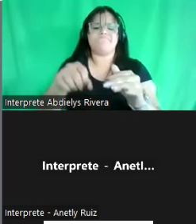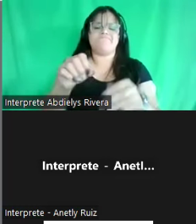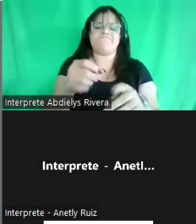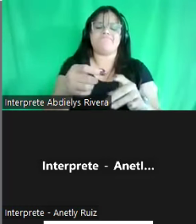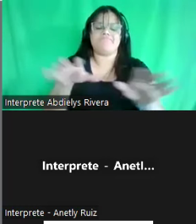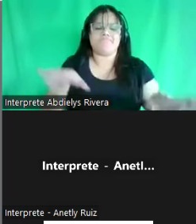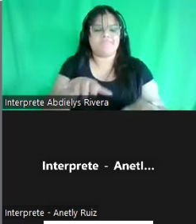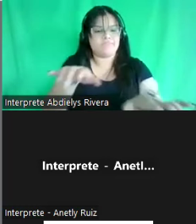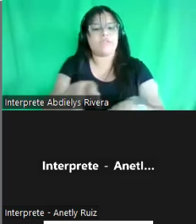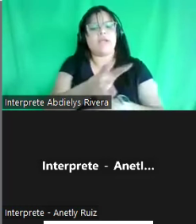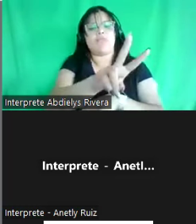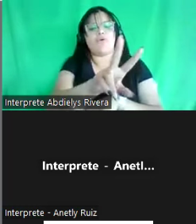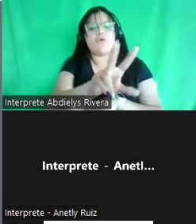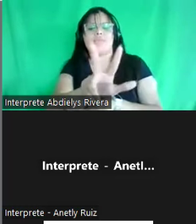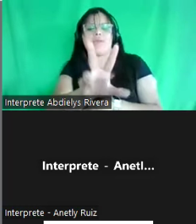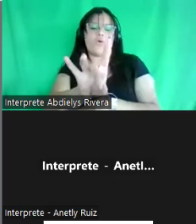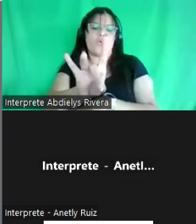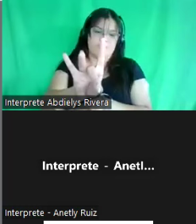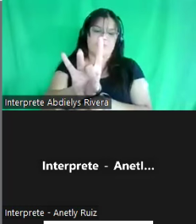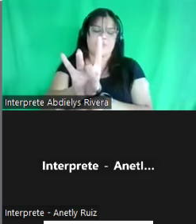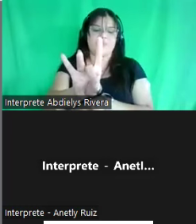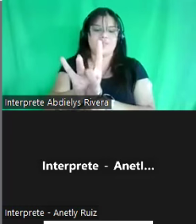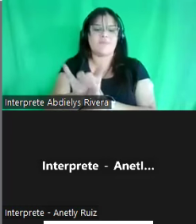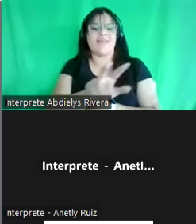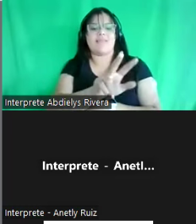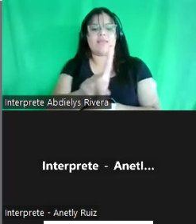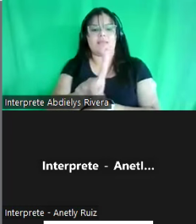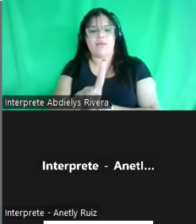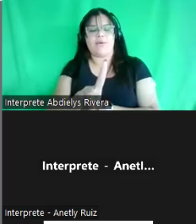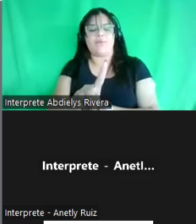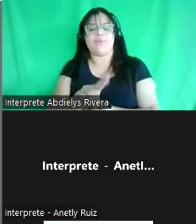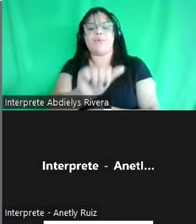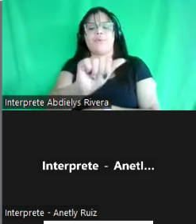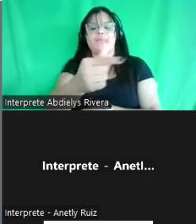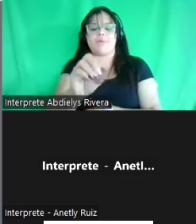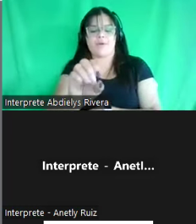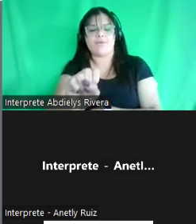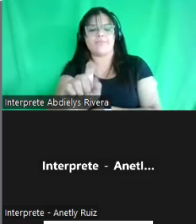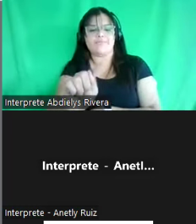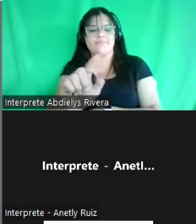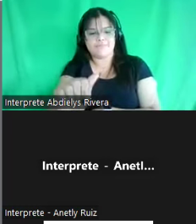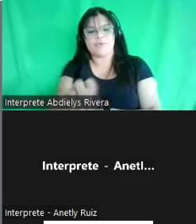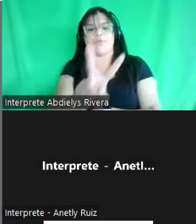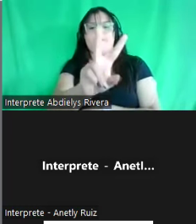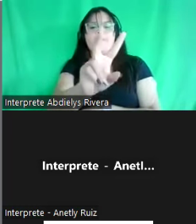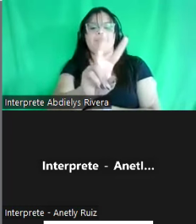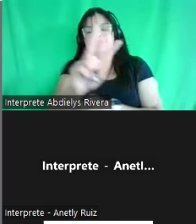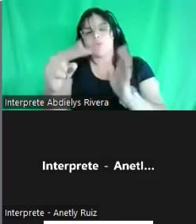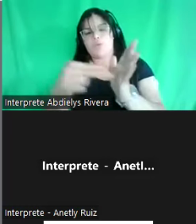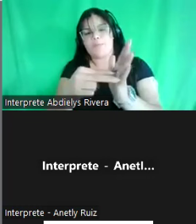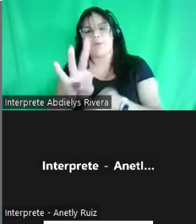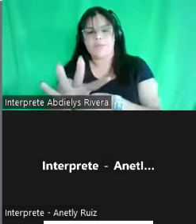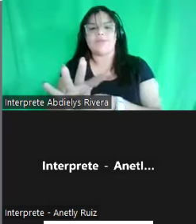ley 238 del 31 de agosto del 2004, que es la Carta de Derechos de Personas